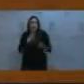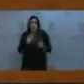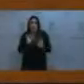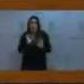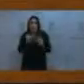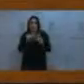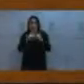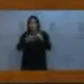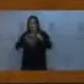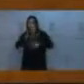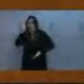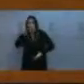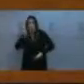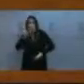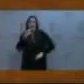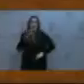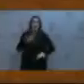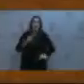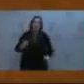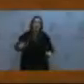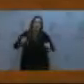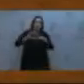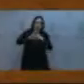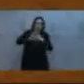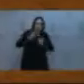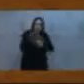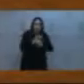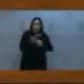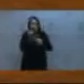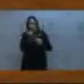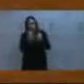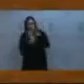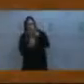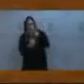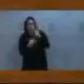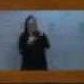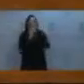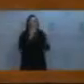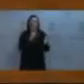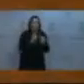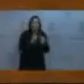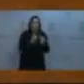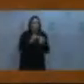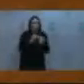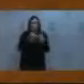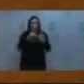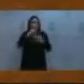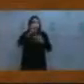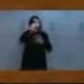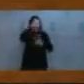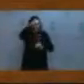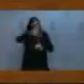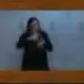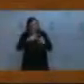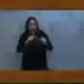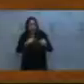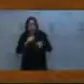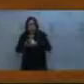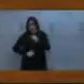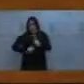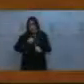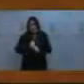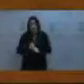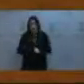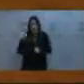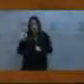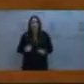hablar de cohesión, de fondos económicos, de diálogo. ¿Y aquí en Asturias, consejero? Señoría, vaya Empezamos ya la concluyendo. legislatura pasada con